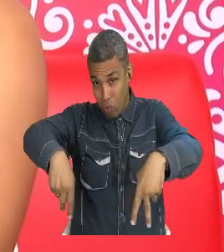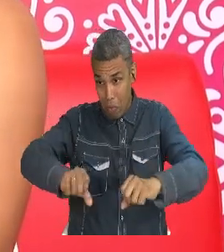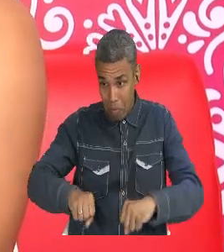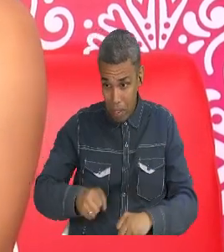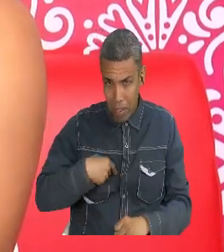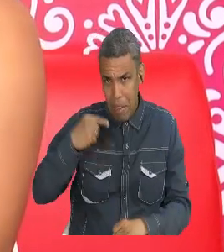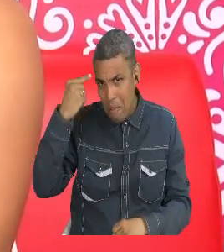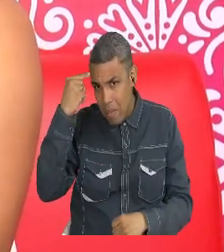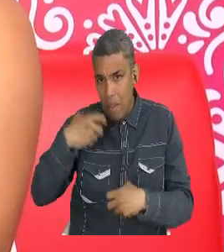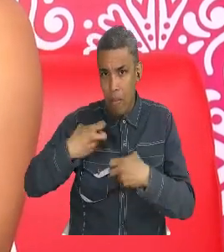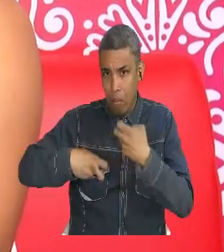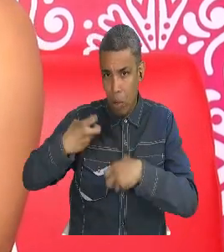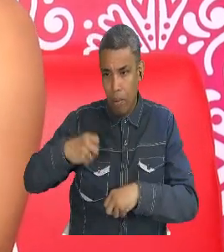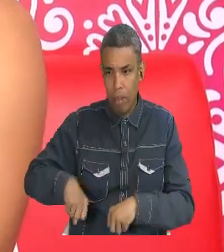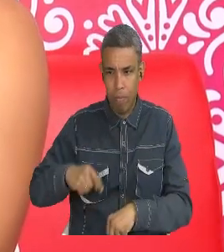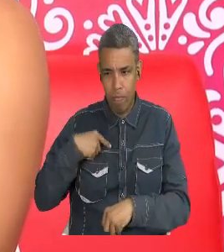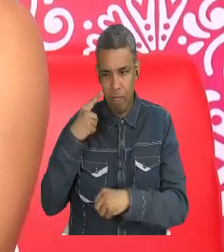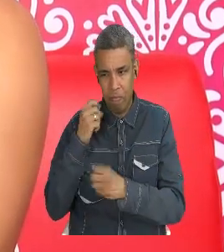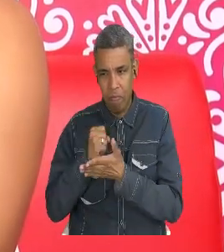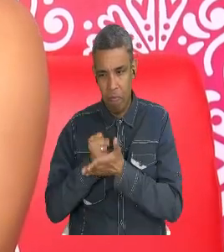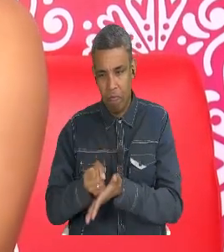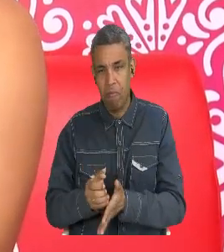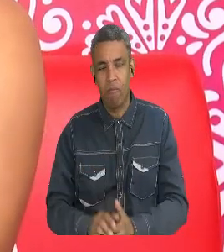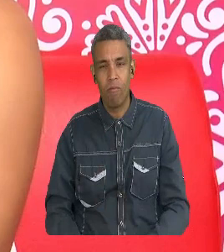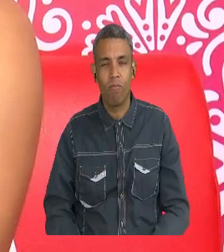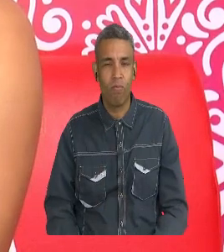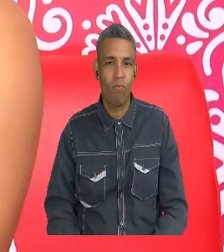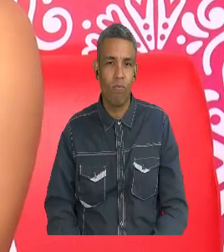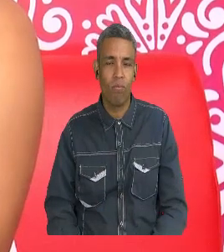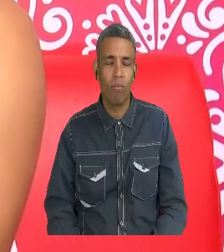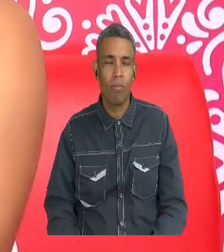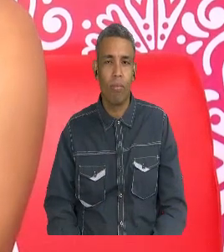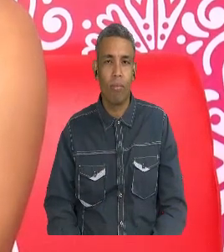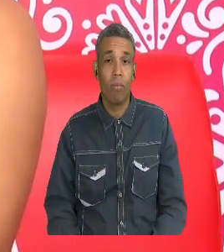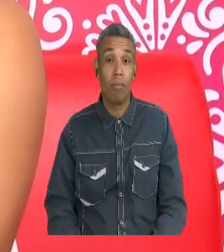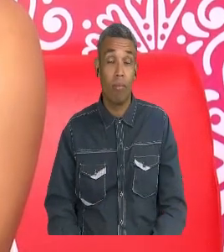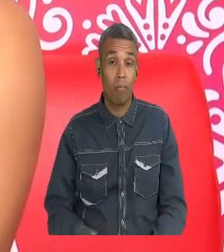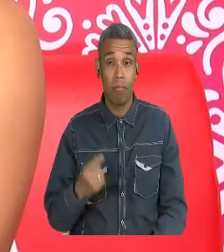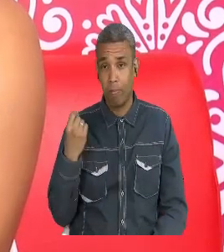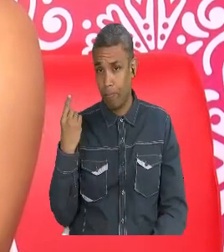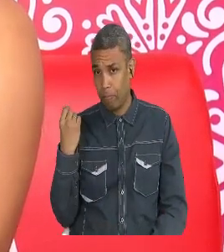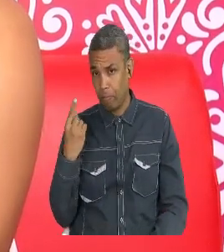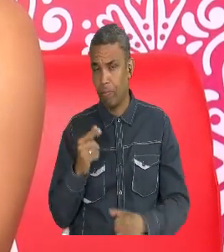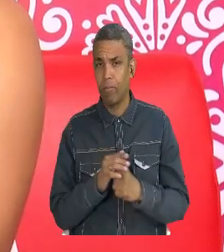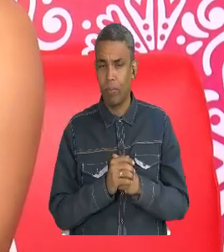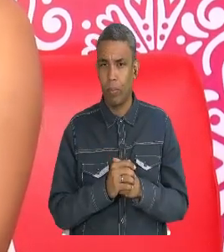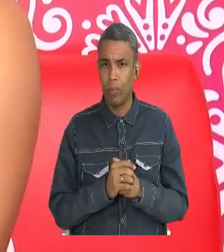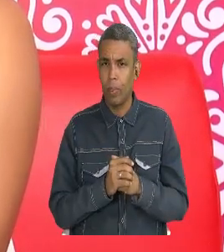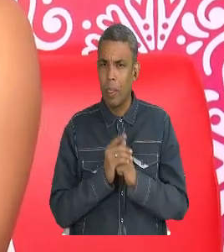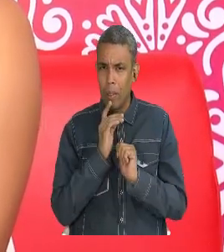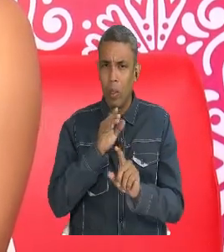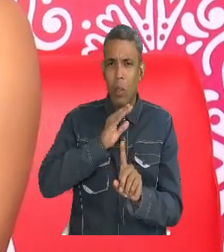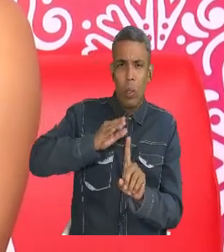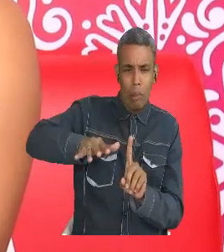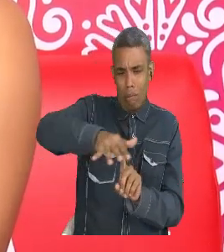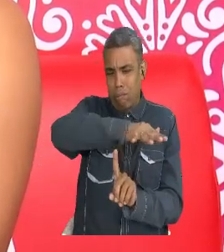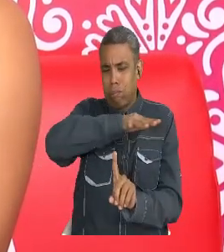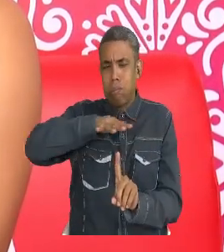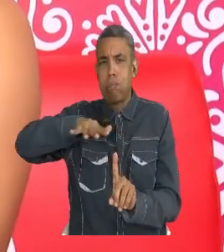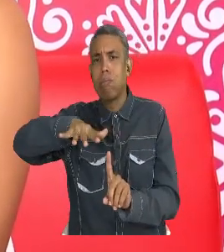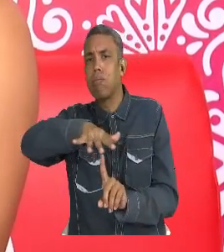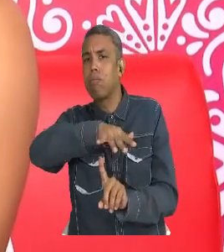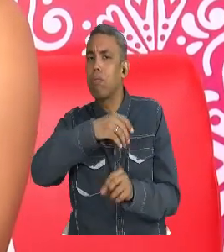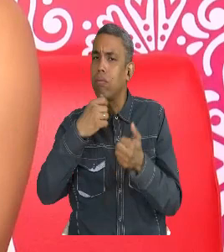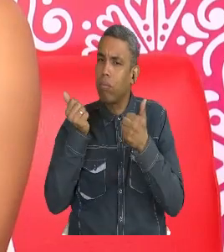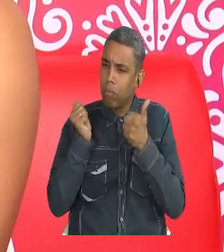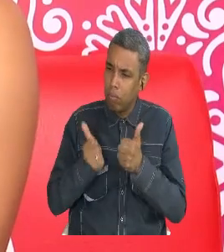mental. ¿Qué me llama la atención de esto? Es muy importante que nosotros tengamos ambientes sanos, donde nos podamos desarrollar